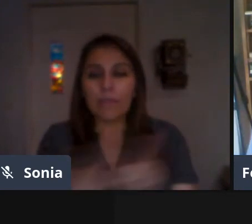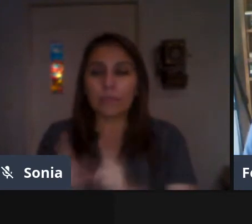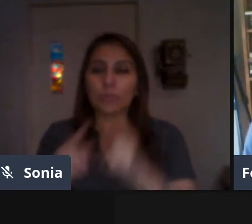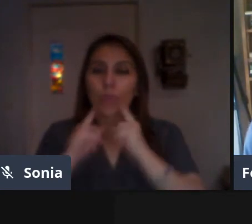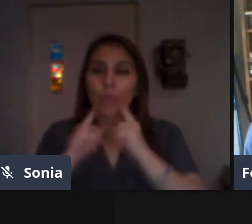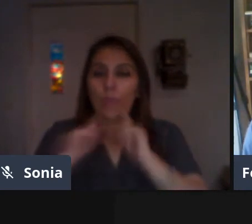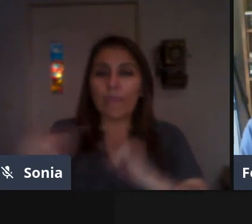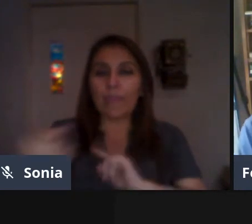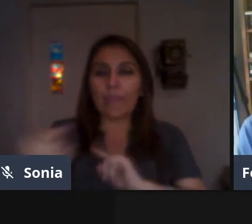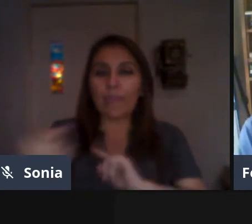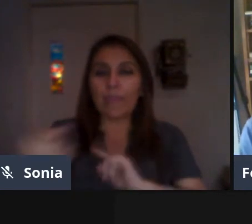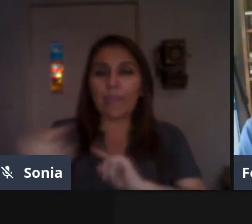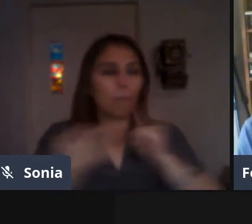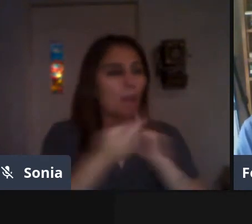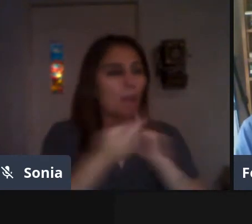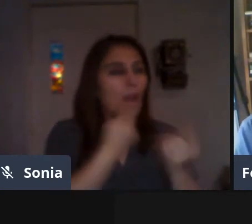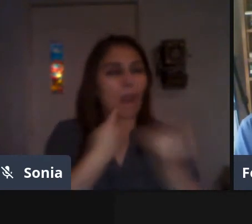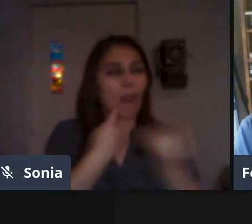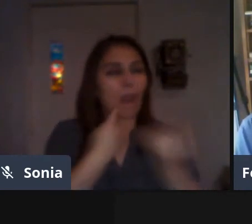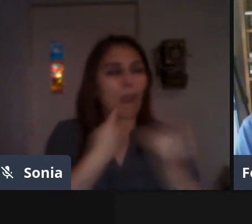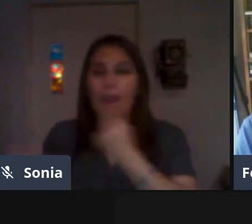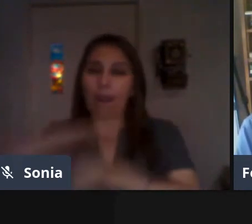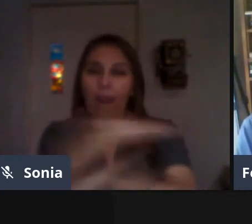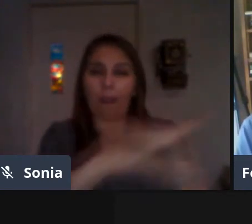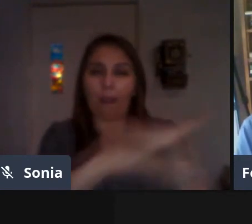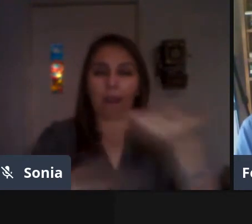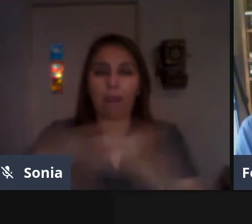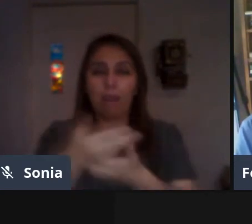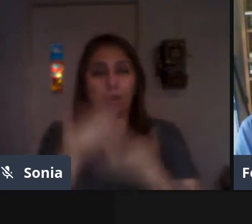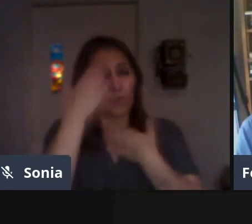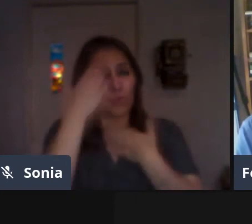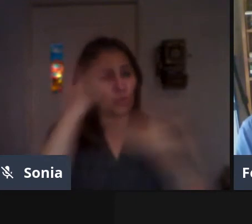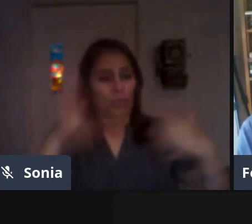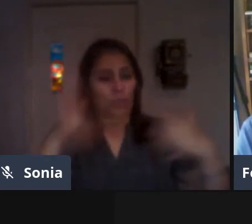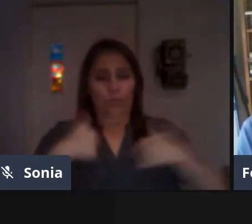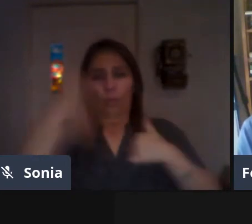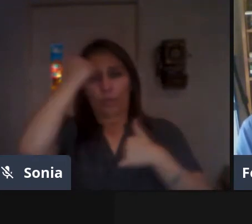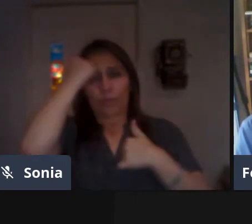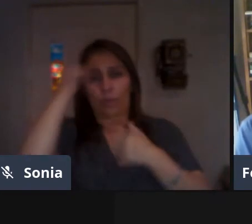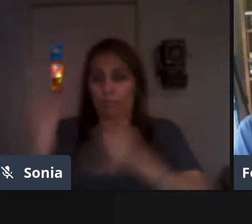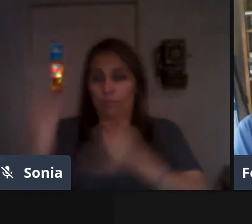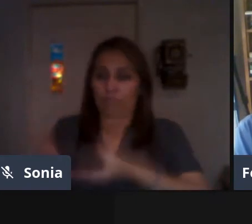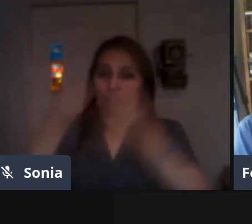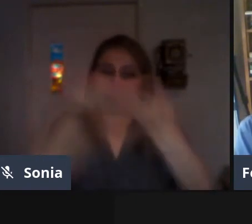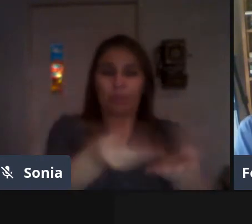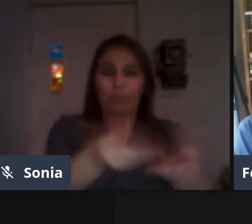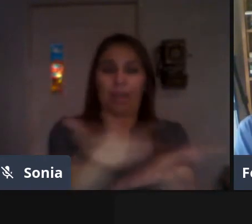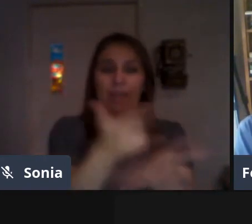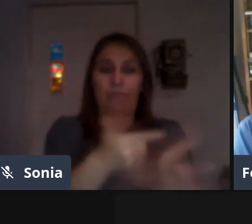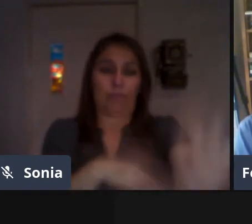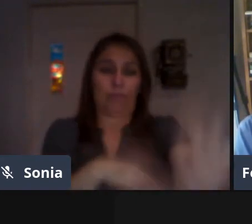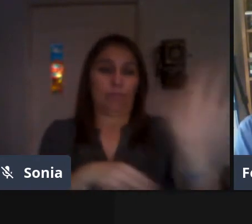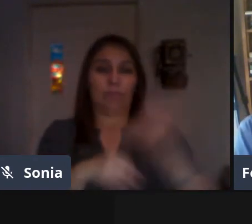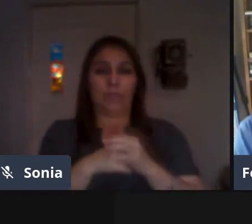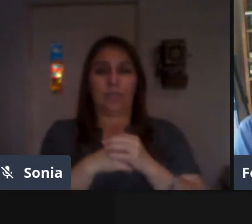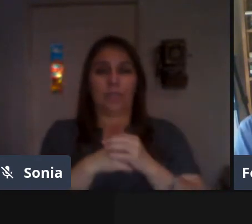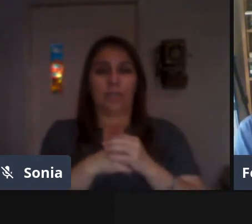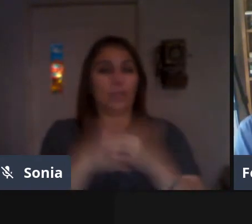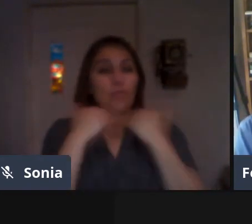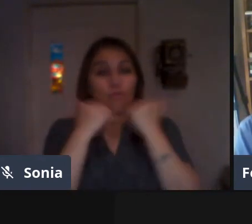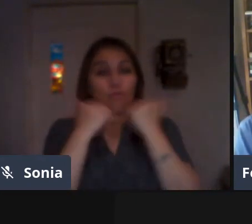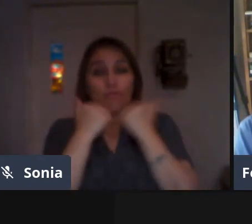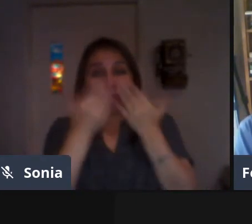es decir tú no sabes como maestro que va a suceder cuando llevas el libro tú puedes tener unas unas